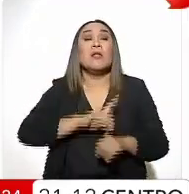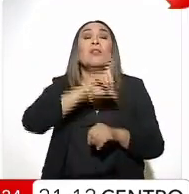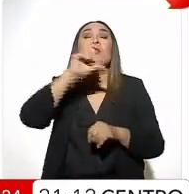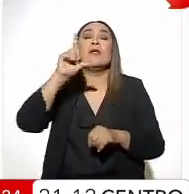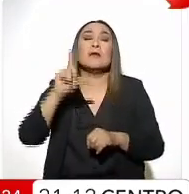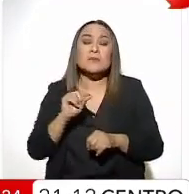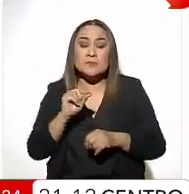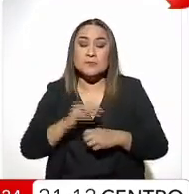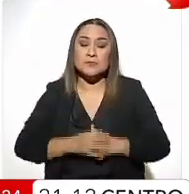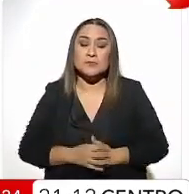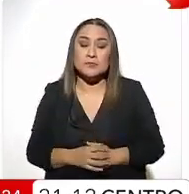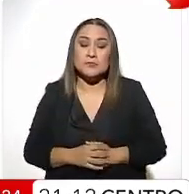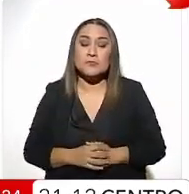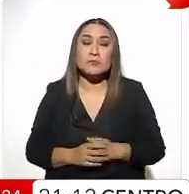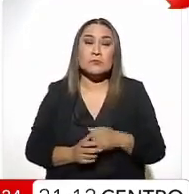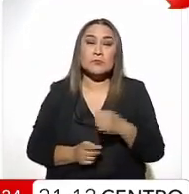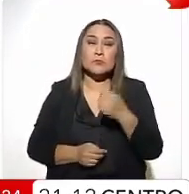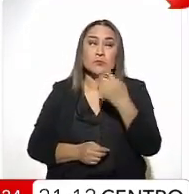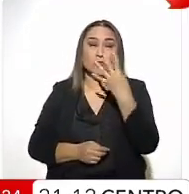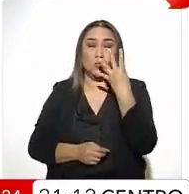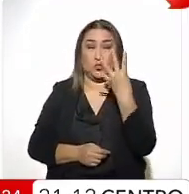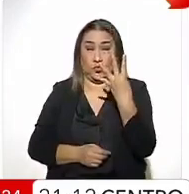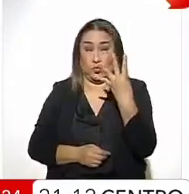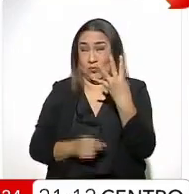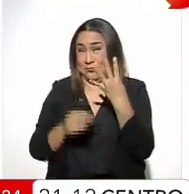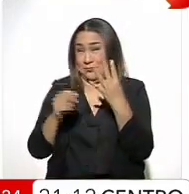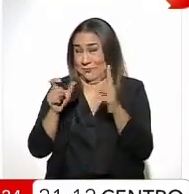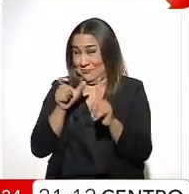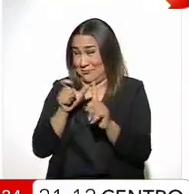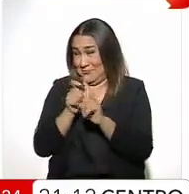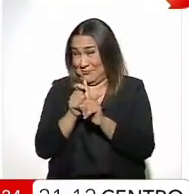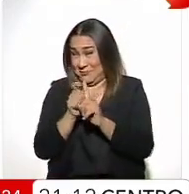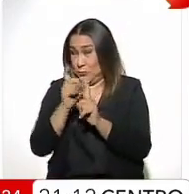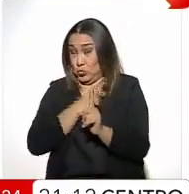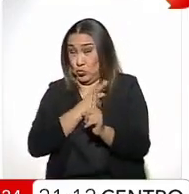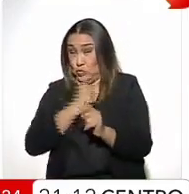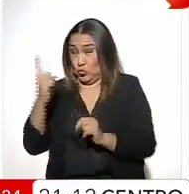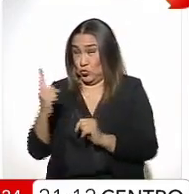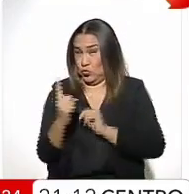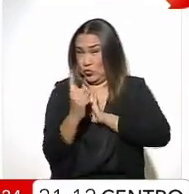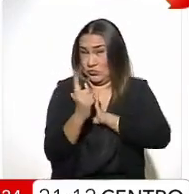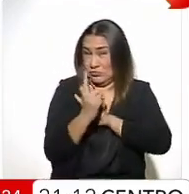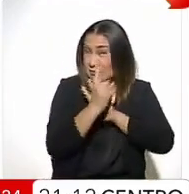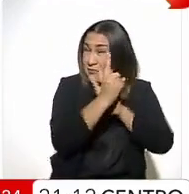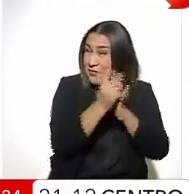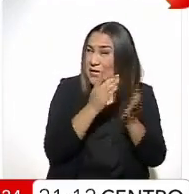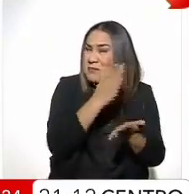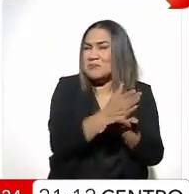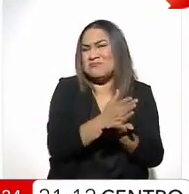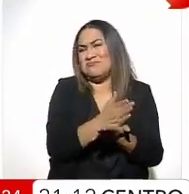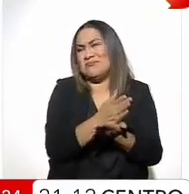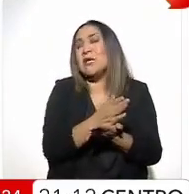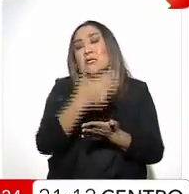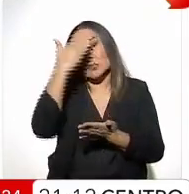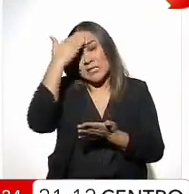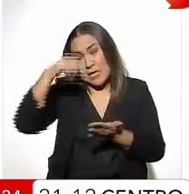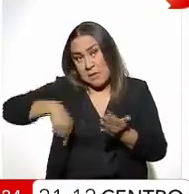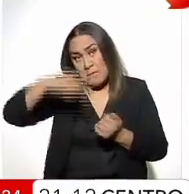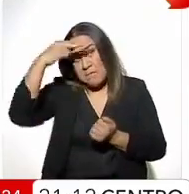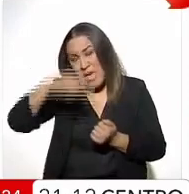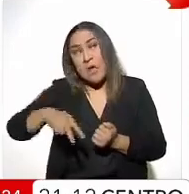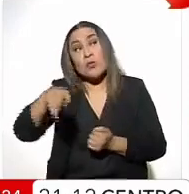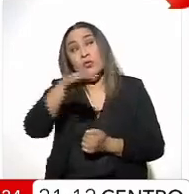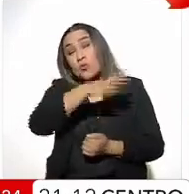con nada más cuatro espaldas, es una persona buscada por todo México,